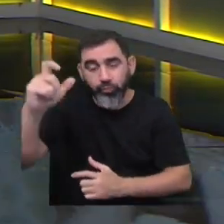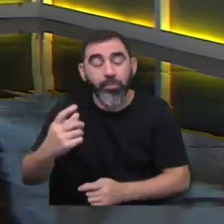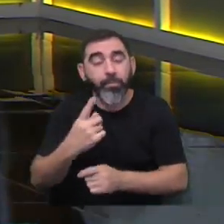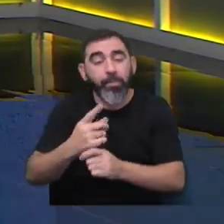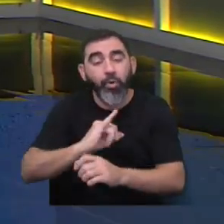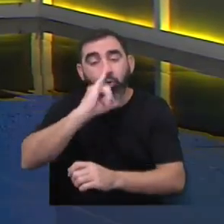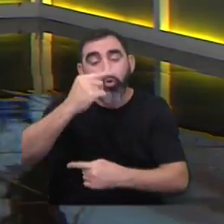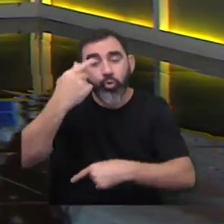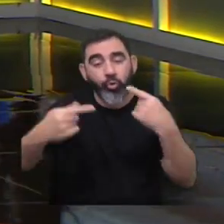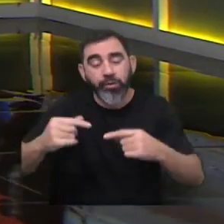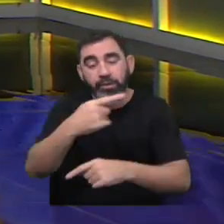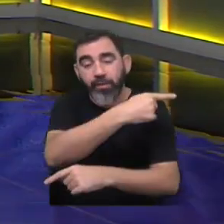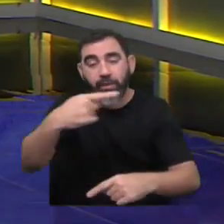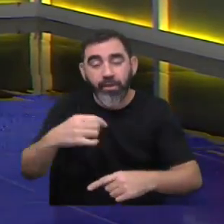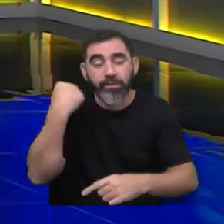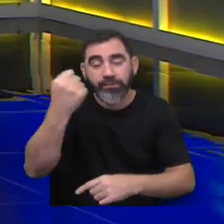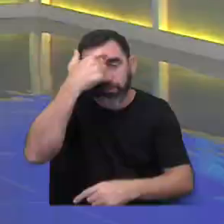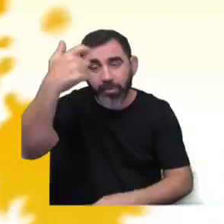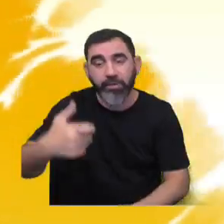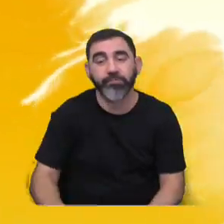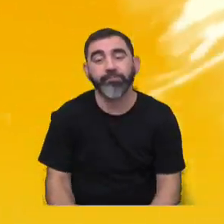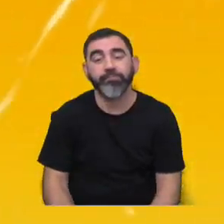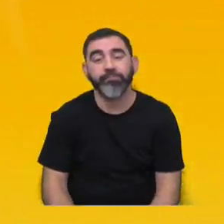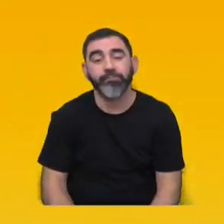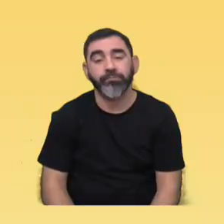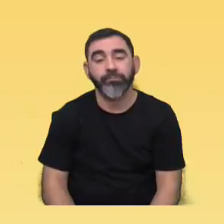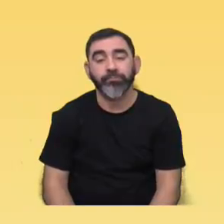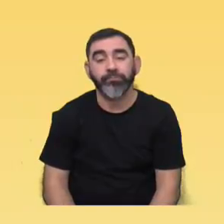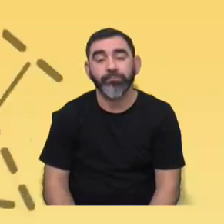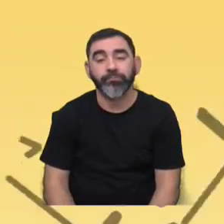el salpicón de noticias científicas.